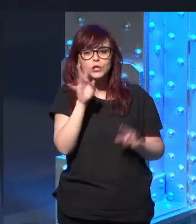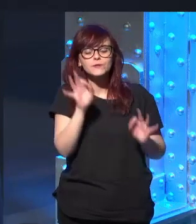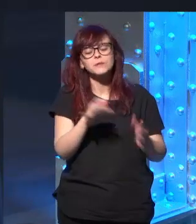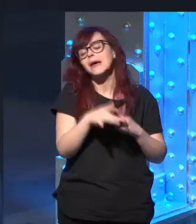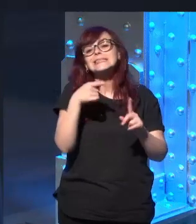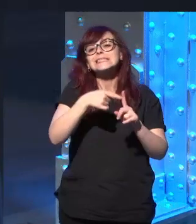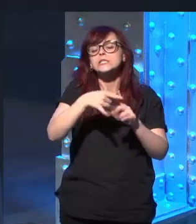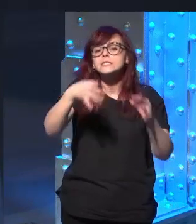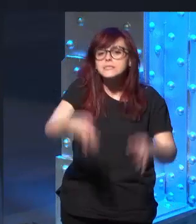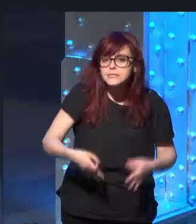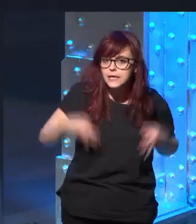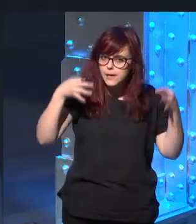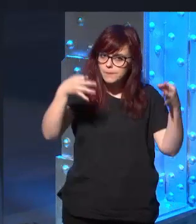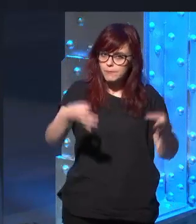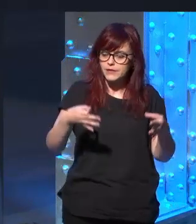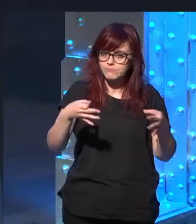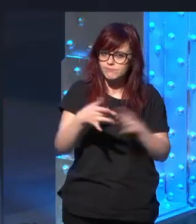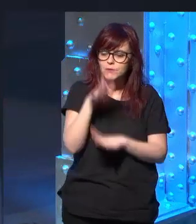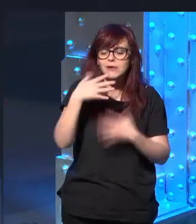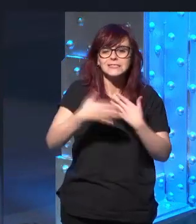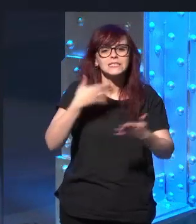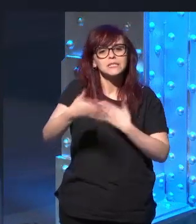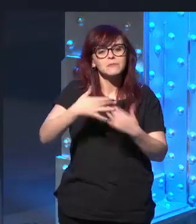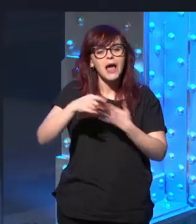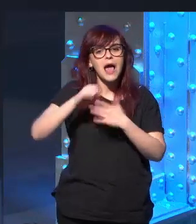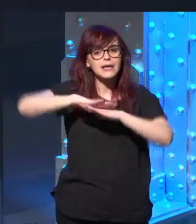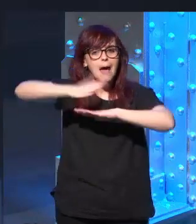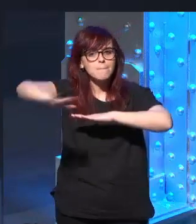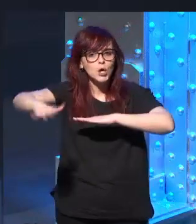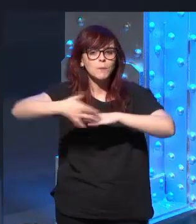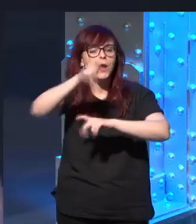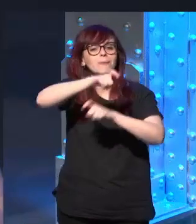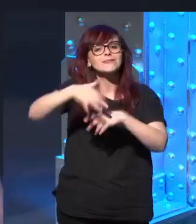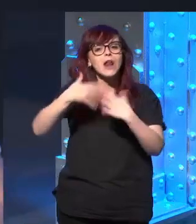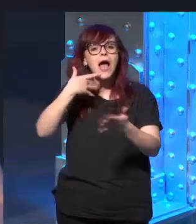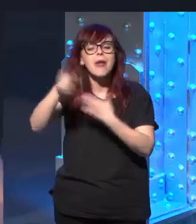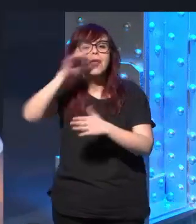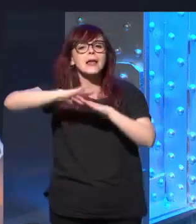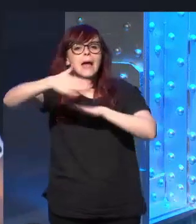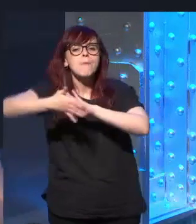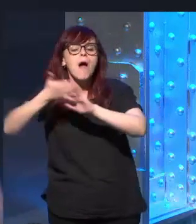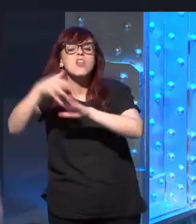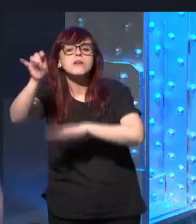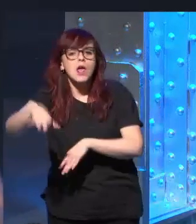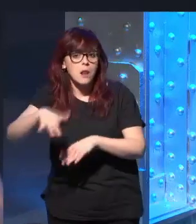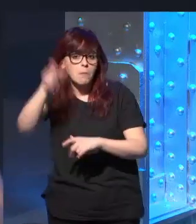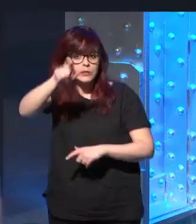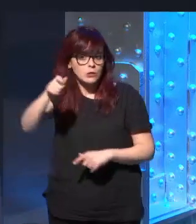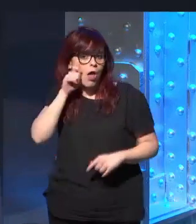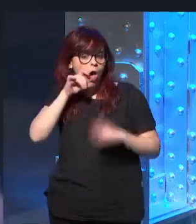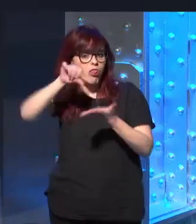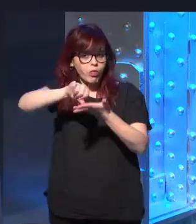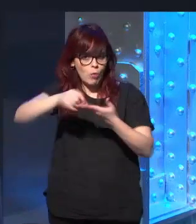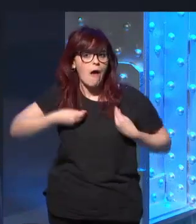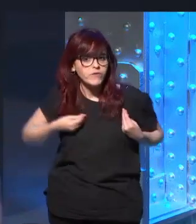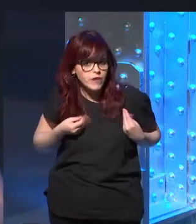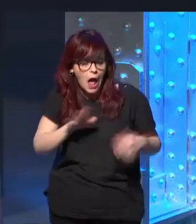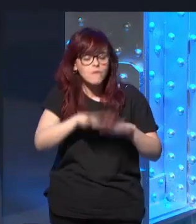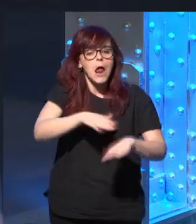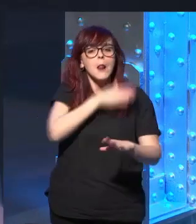mucho en esto, es que siempre no han escrito el campo fuera del campo. Y... creo que en el medio